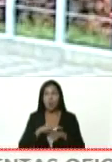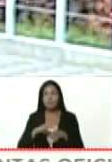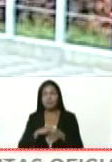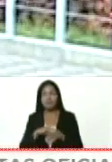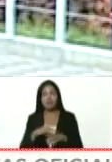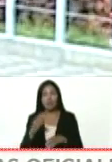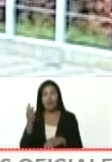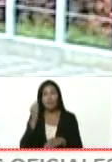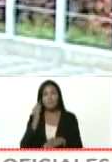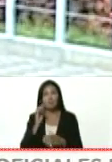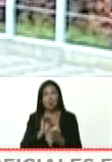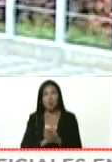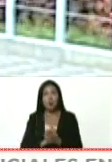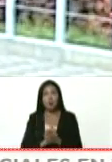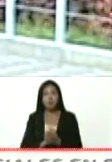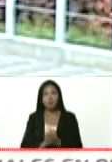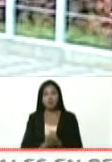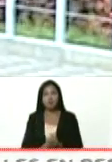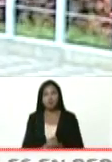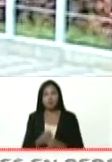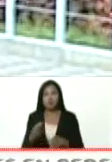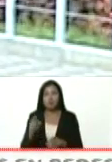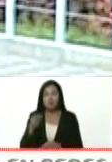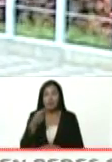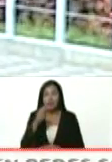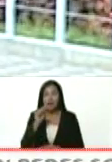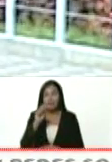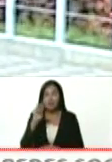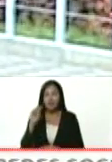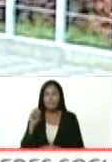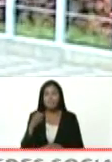compañera Gabriela Jiménez,